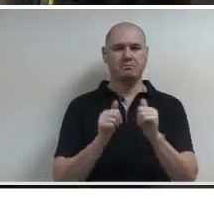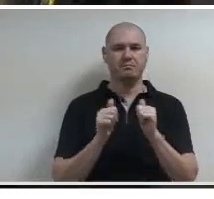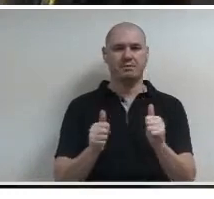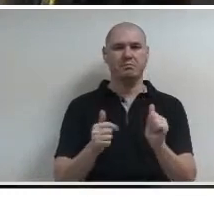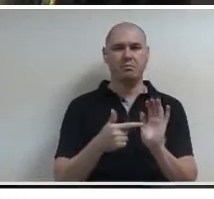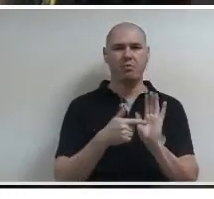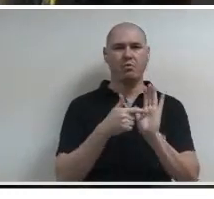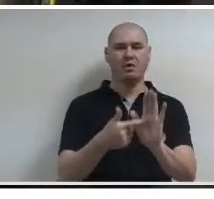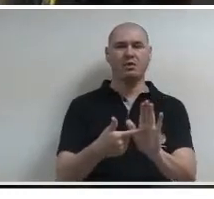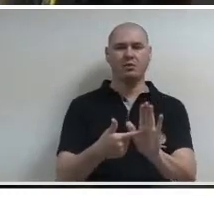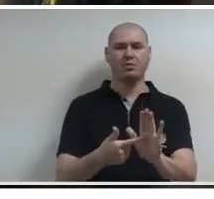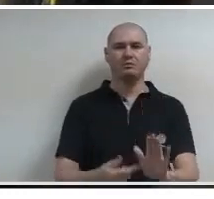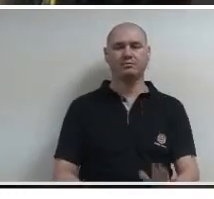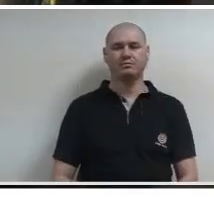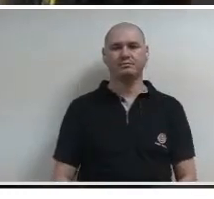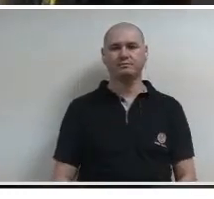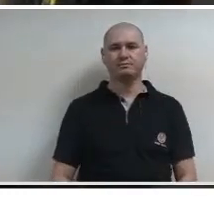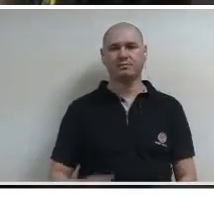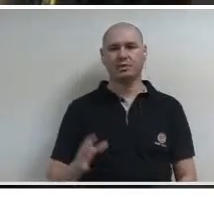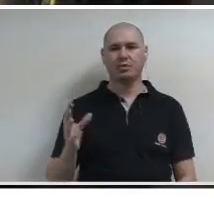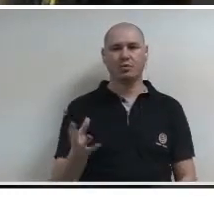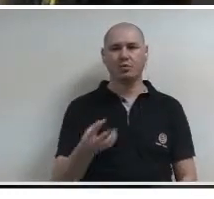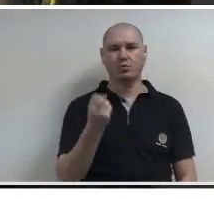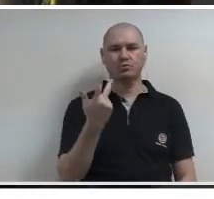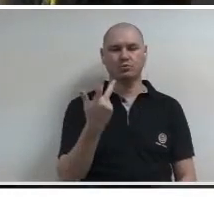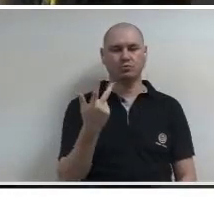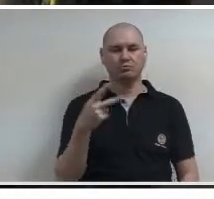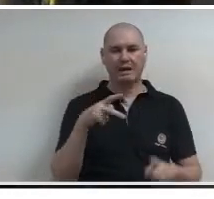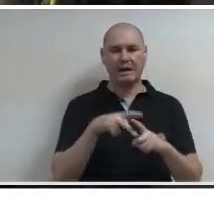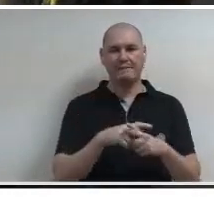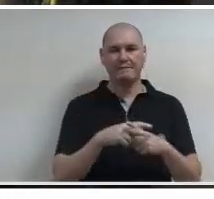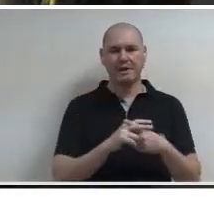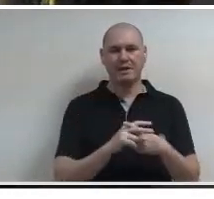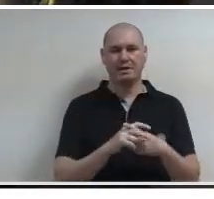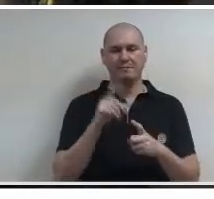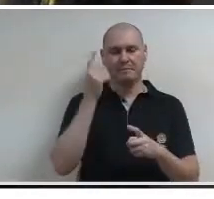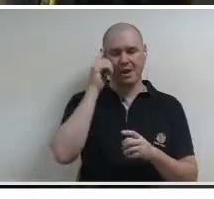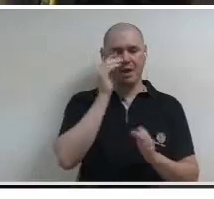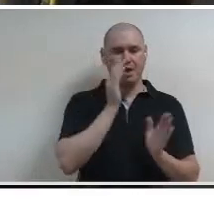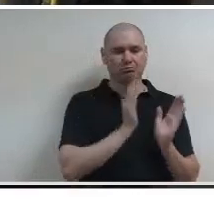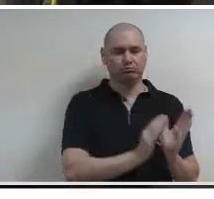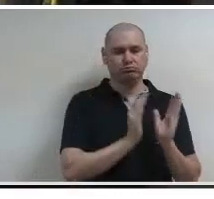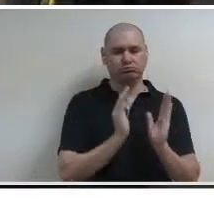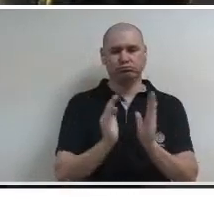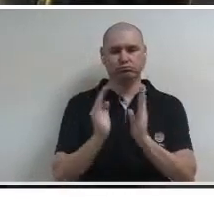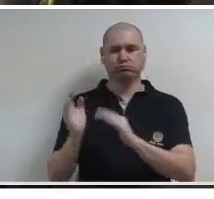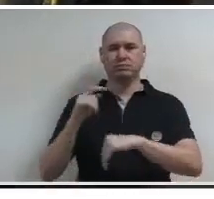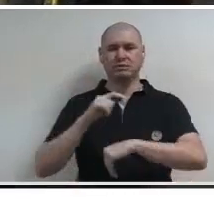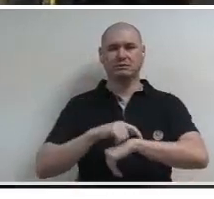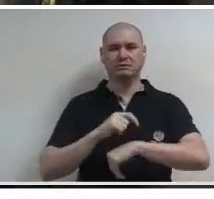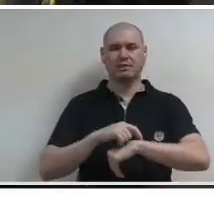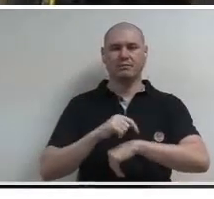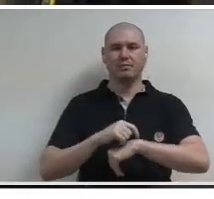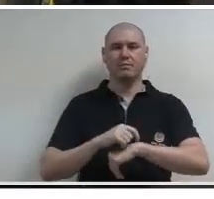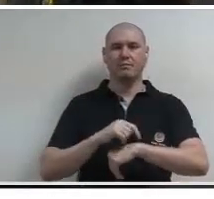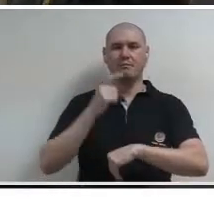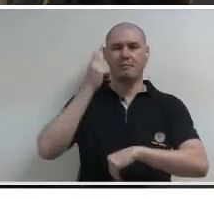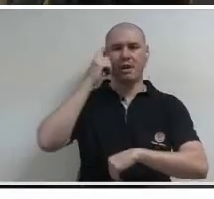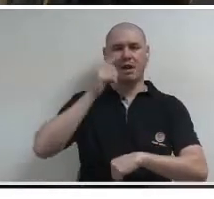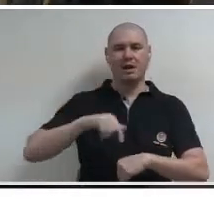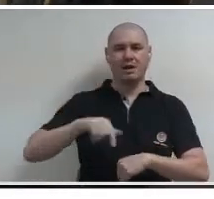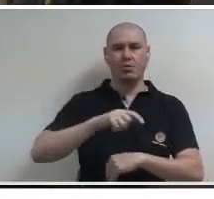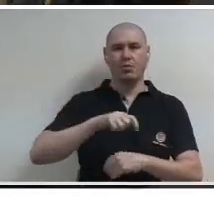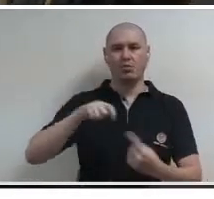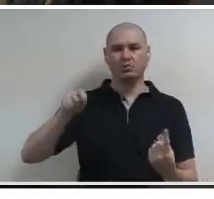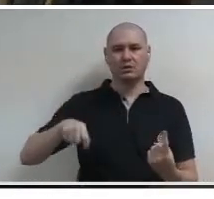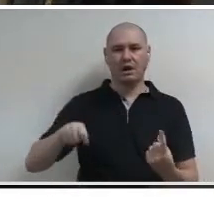Ningo, o resultado por interés, y modelo de gestión de trabajo, y ya puedo después. Hay que tomar